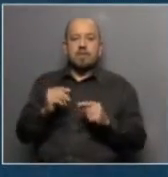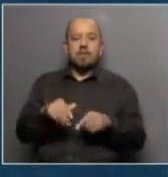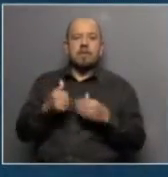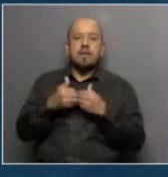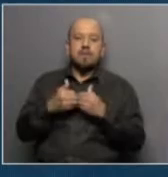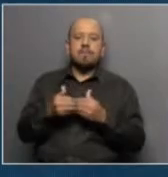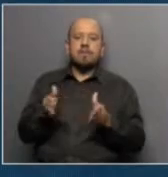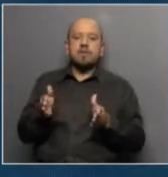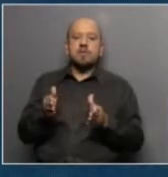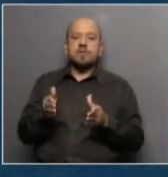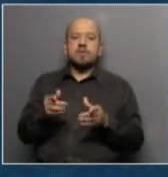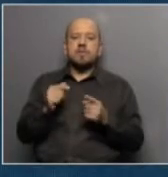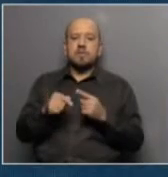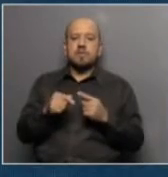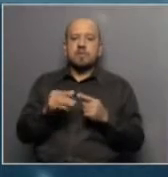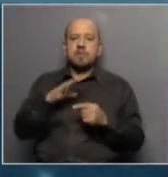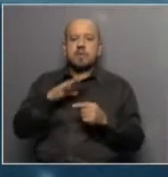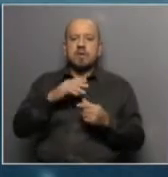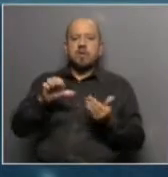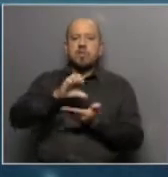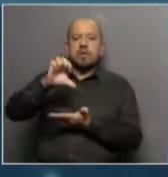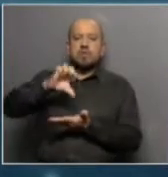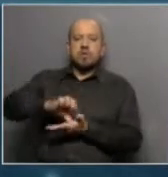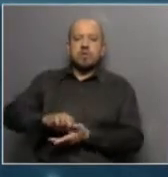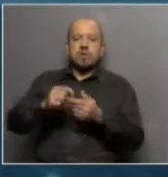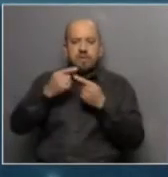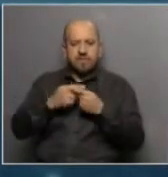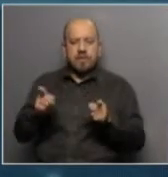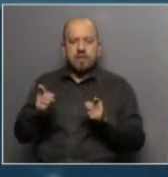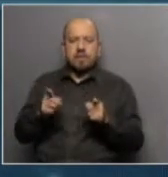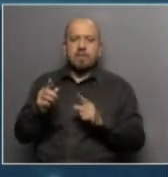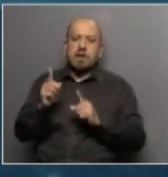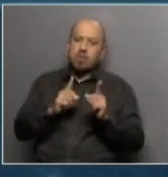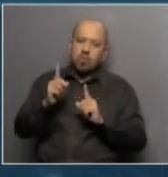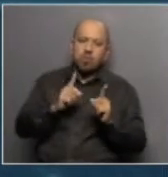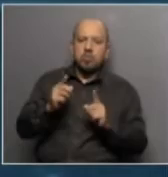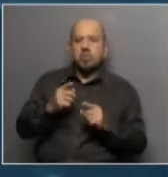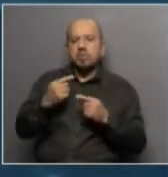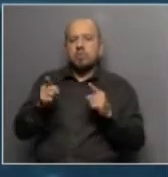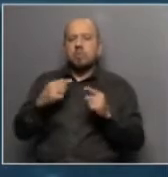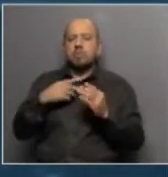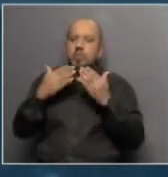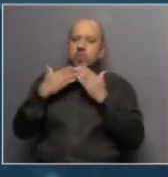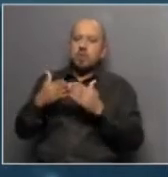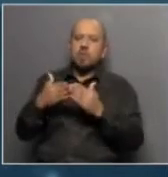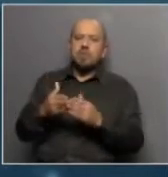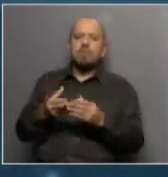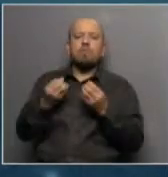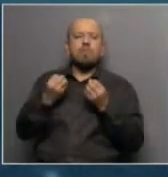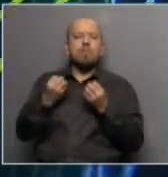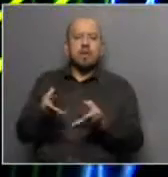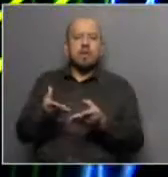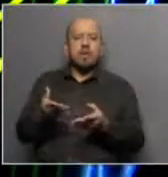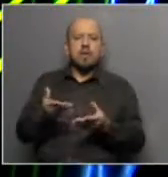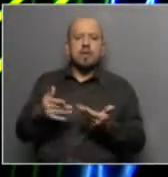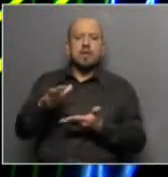empezar, en esto que hablábamos de que hay una ciudad claramente diferenciada para unos y otros, preguntarte por qué se da esto y